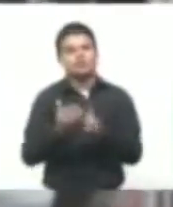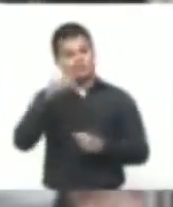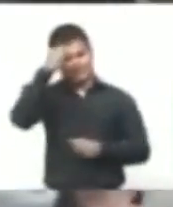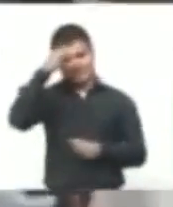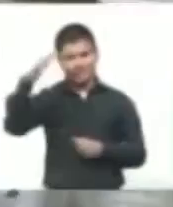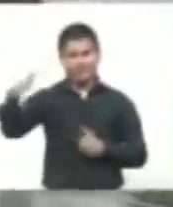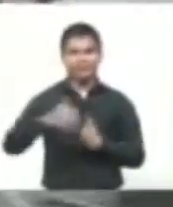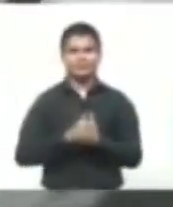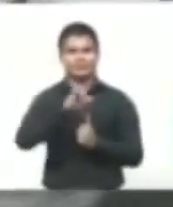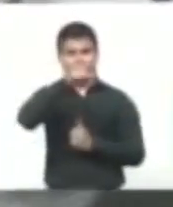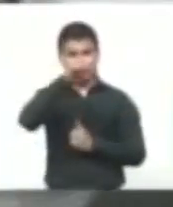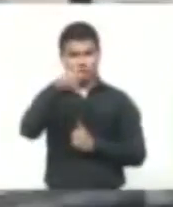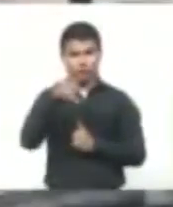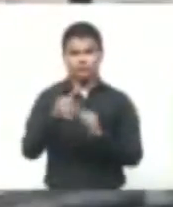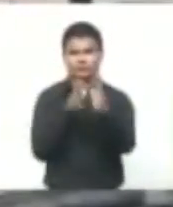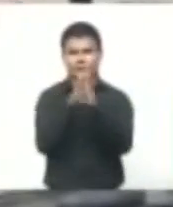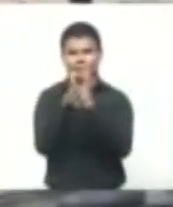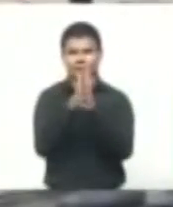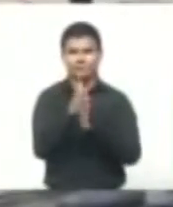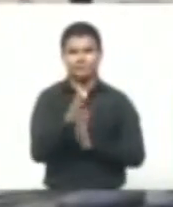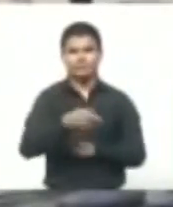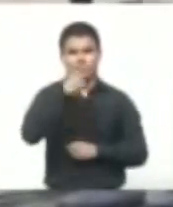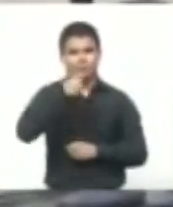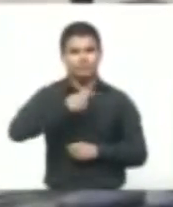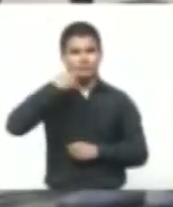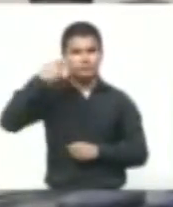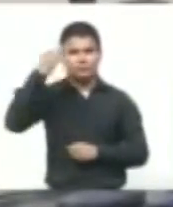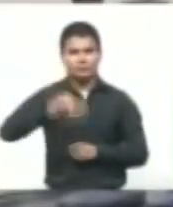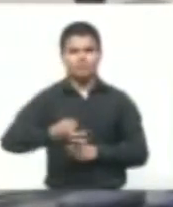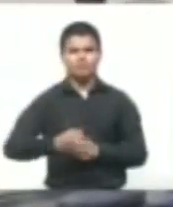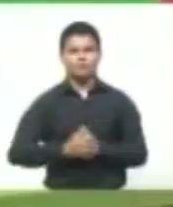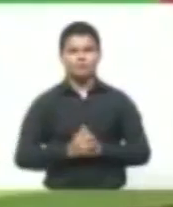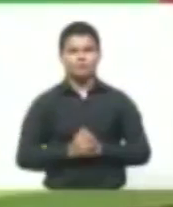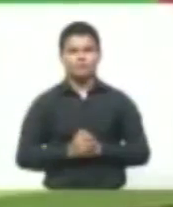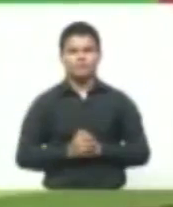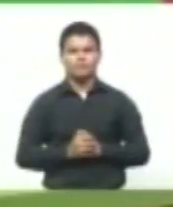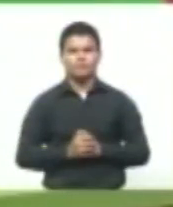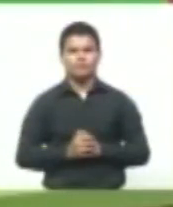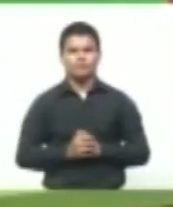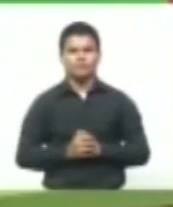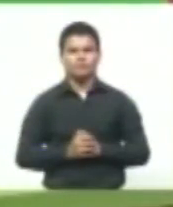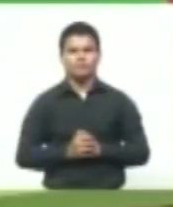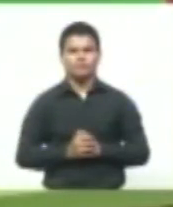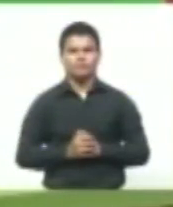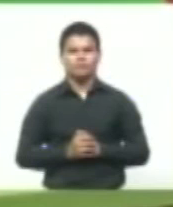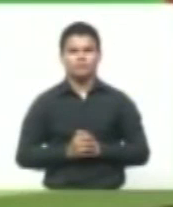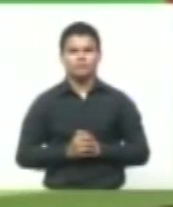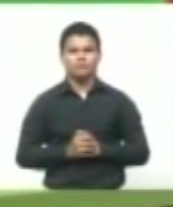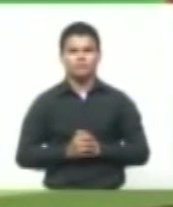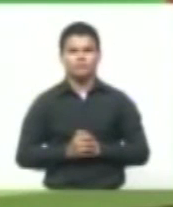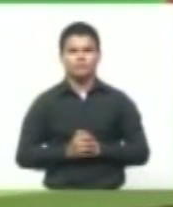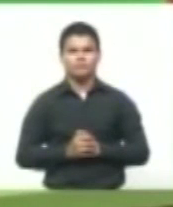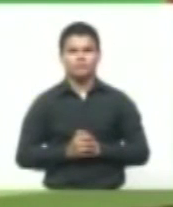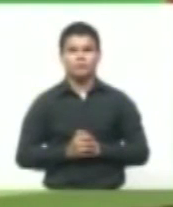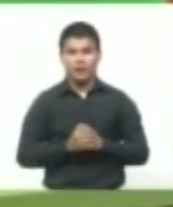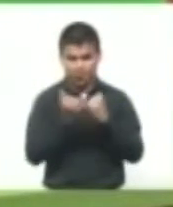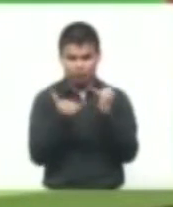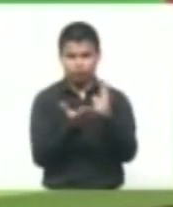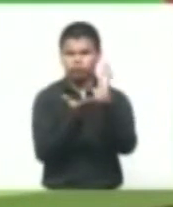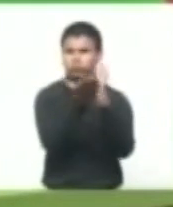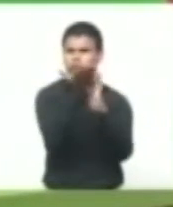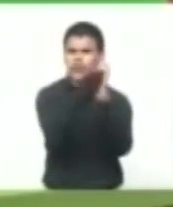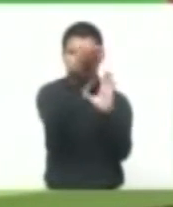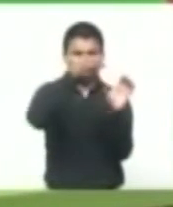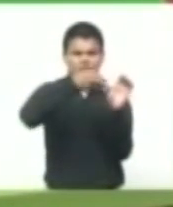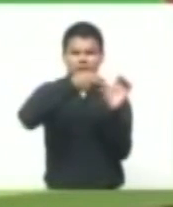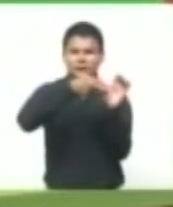JJ Verbel, Las Noticias, un compromiso con la verdad. El aumento de 141 pesos a la gasolina